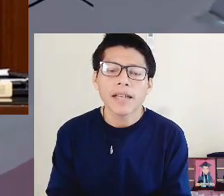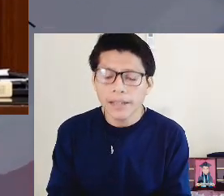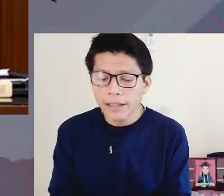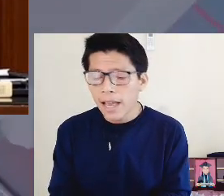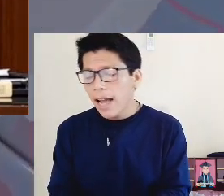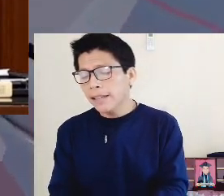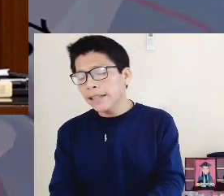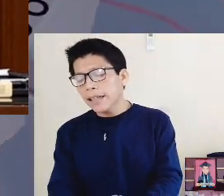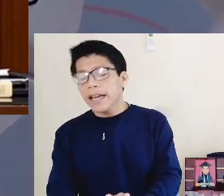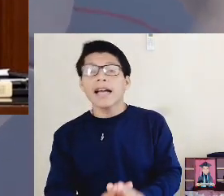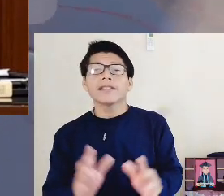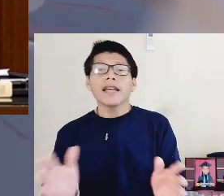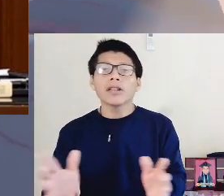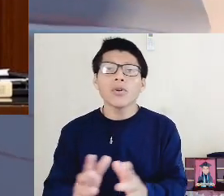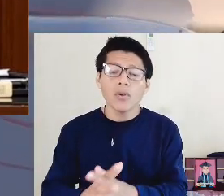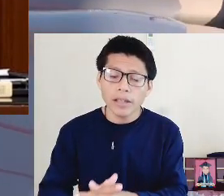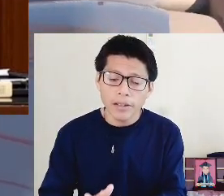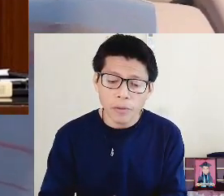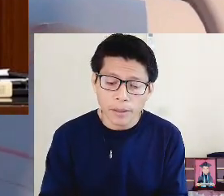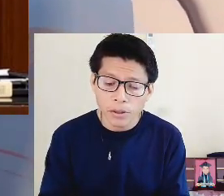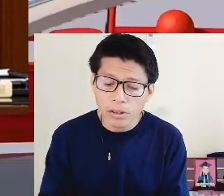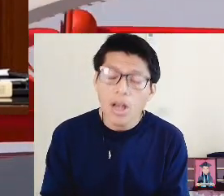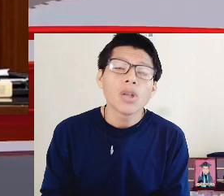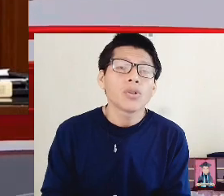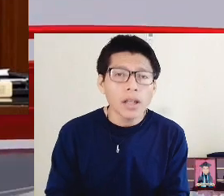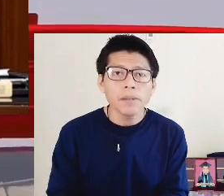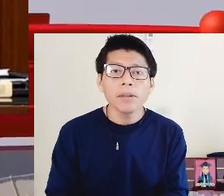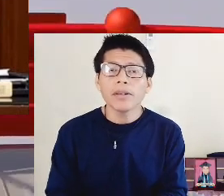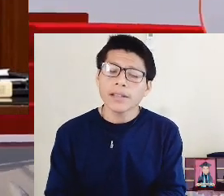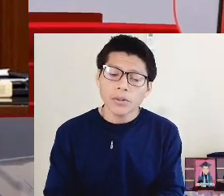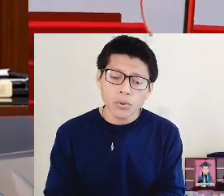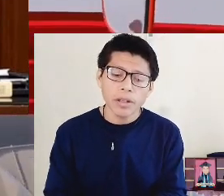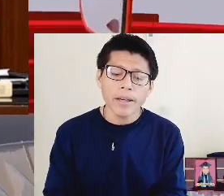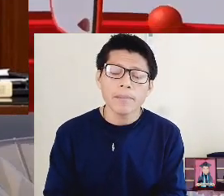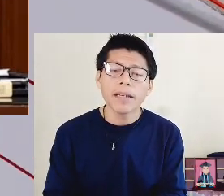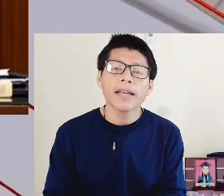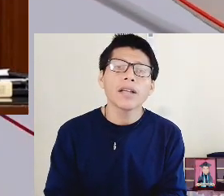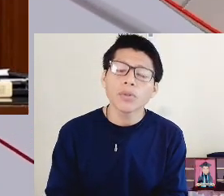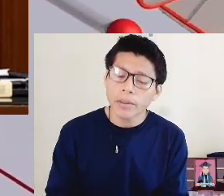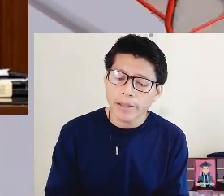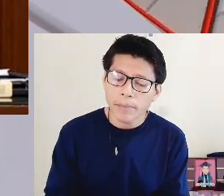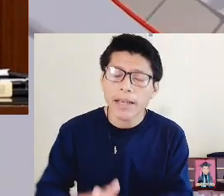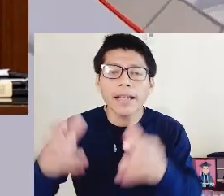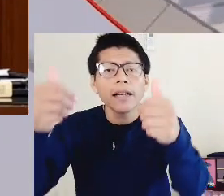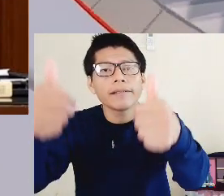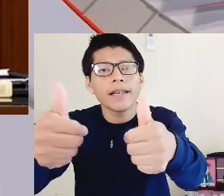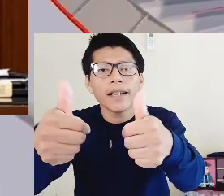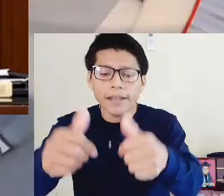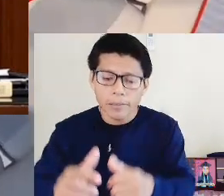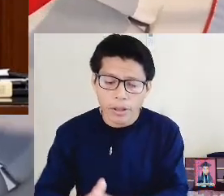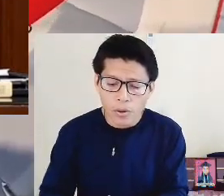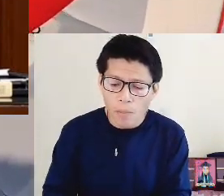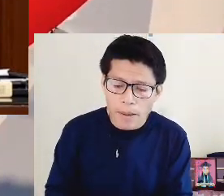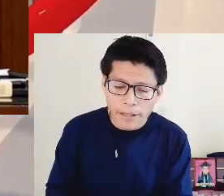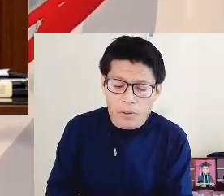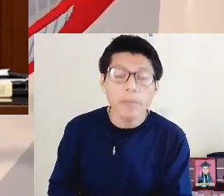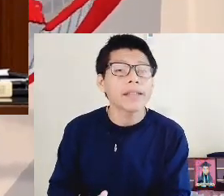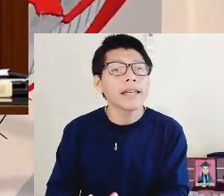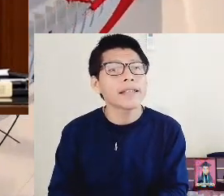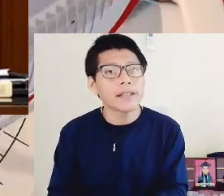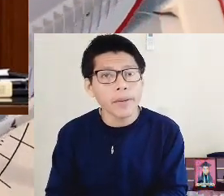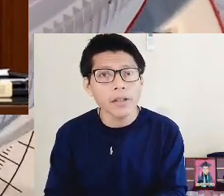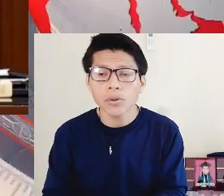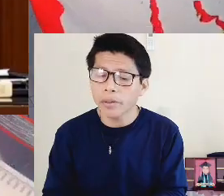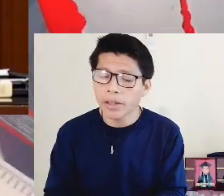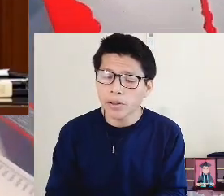nada Así es así que hasta ahí les dejo lo que es la información yo les invito a que se suscriban a mi canal suscríbase a mi canal denle like al vídeo compartan